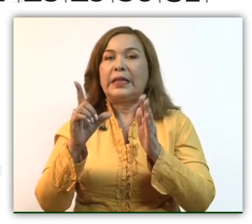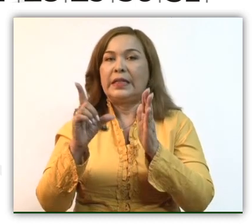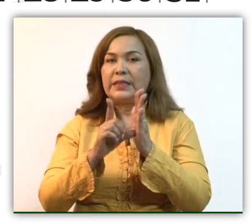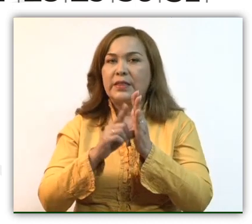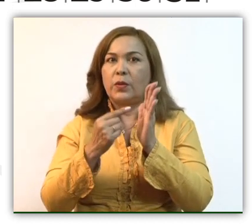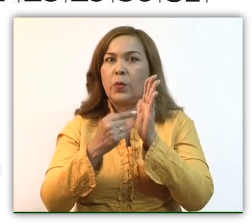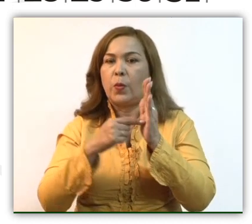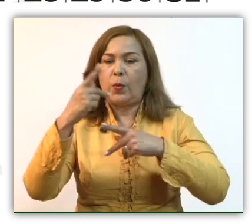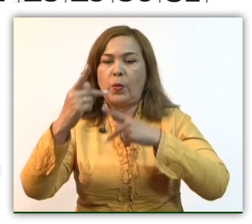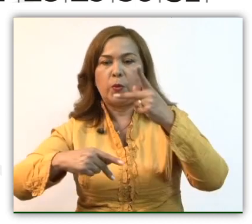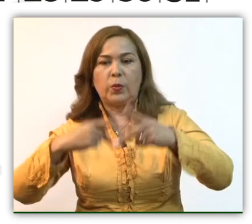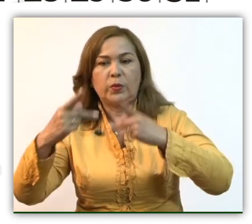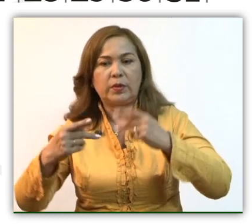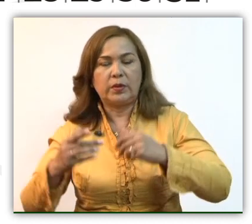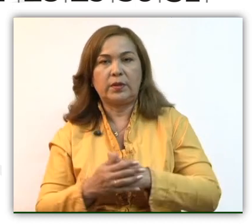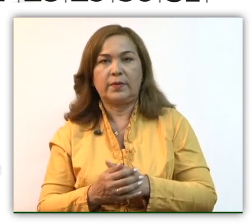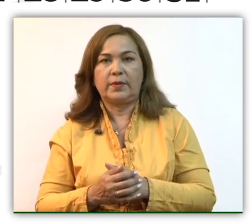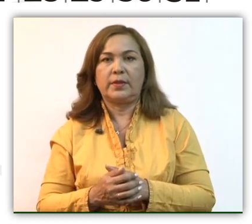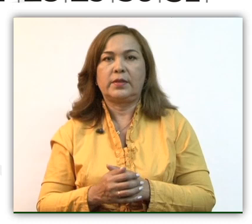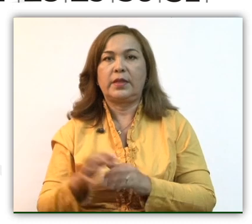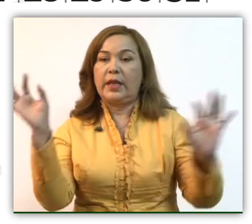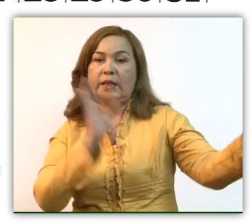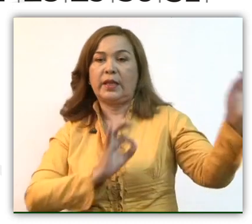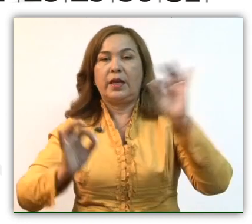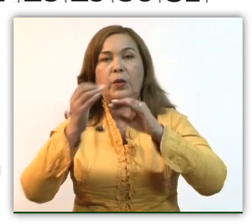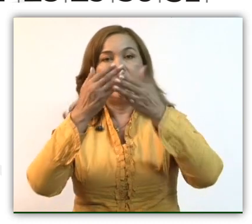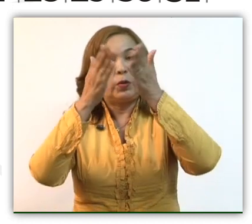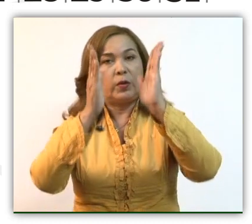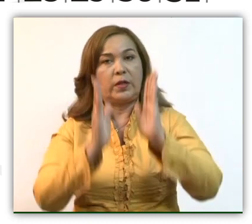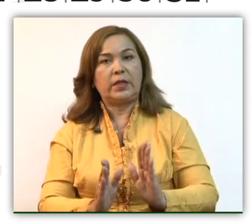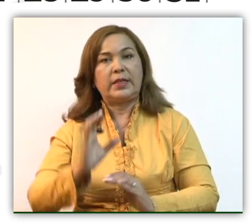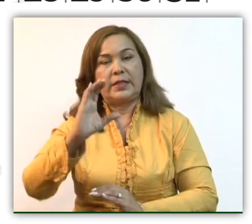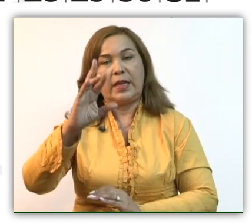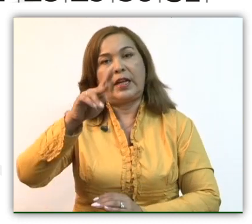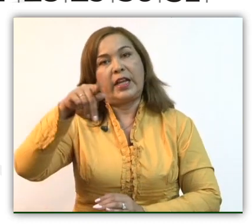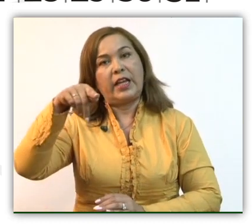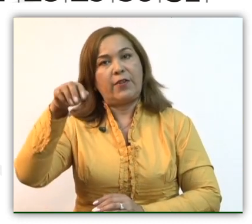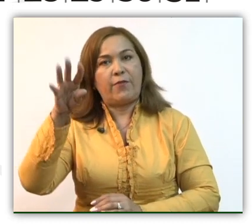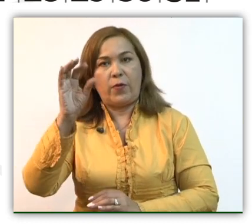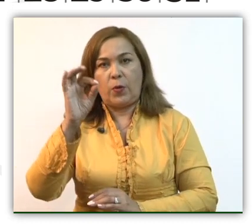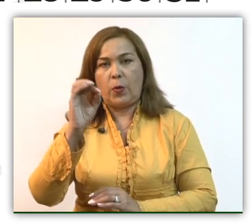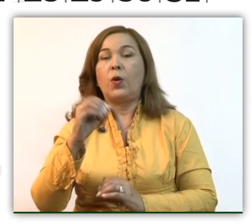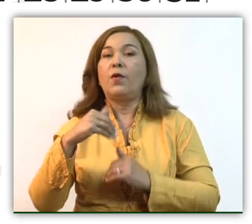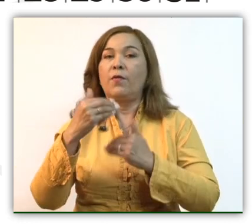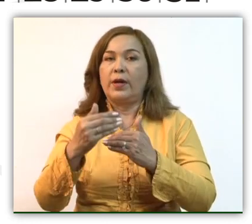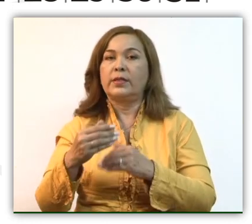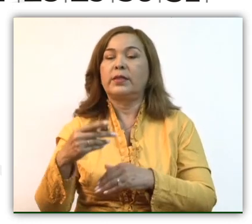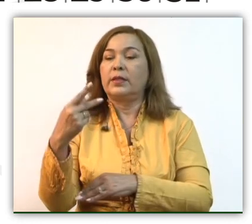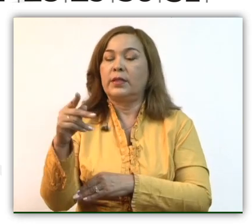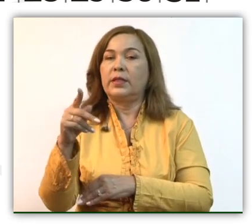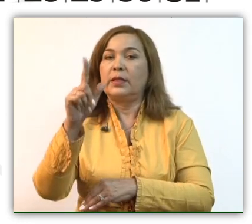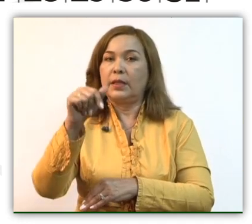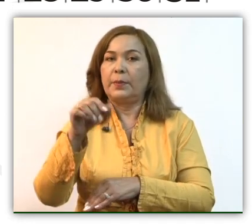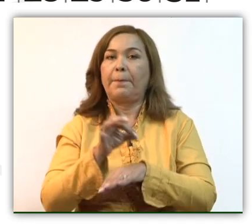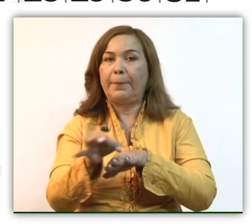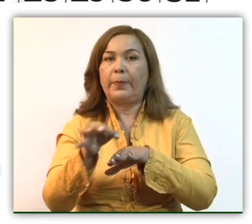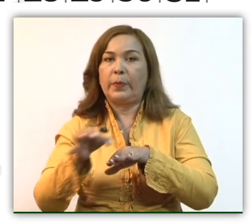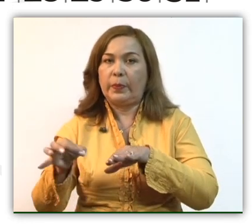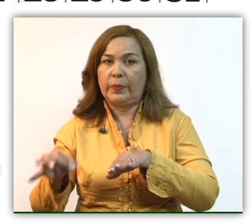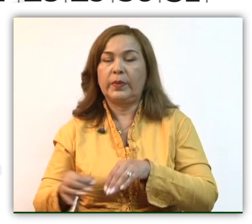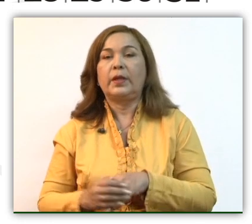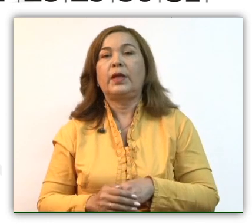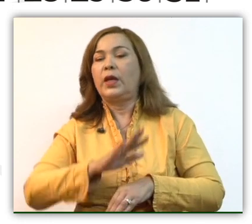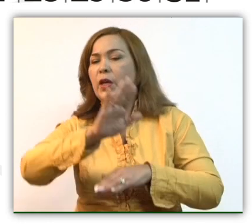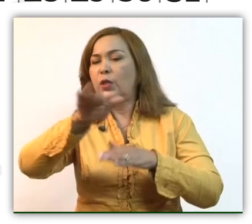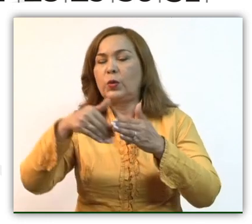de educación media. Muestras productivas. Teatro Estudiantil César Rengifo, Fase Parroquial